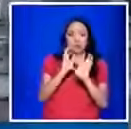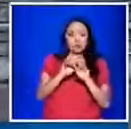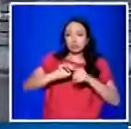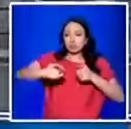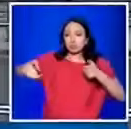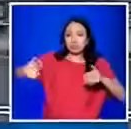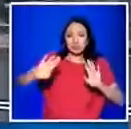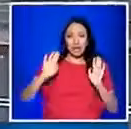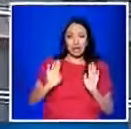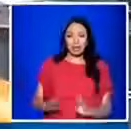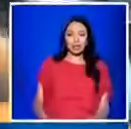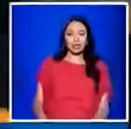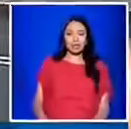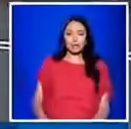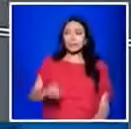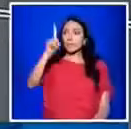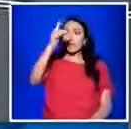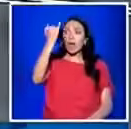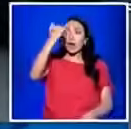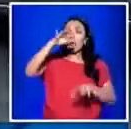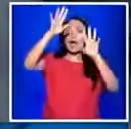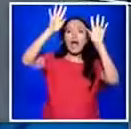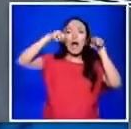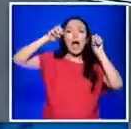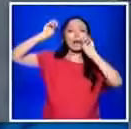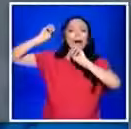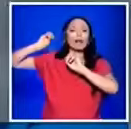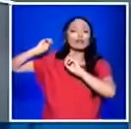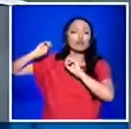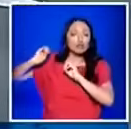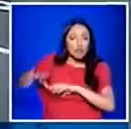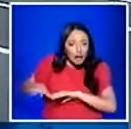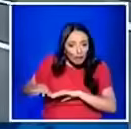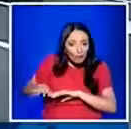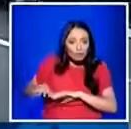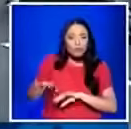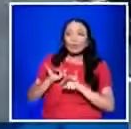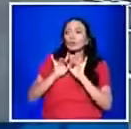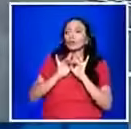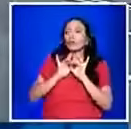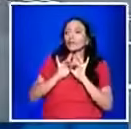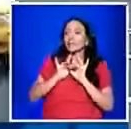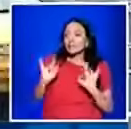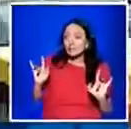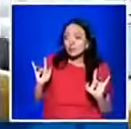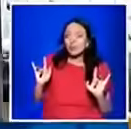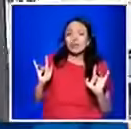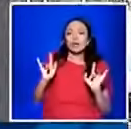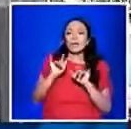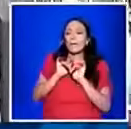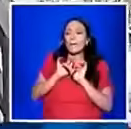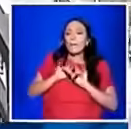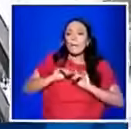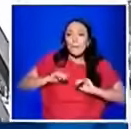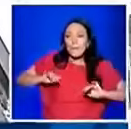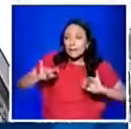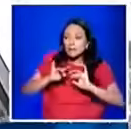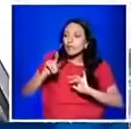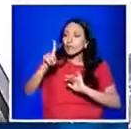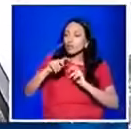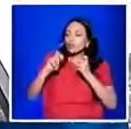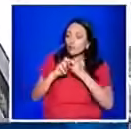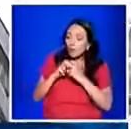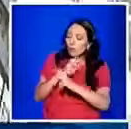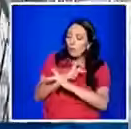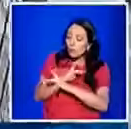dividían. Entonces, esto ha quedado totalmente abandonado, desolado, como usted acaba de ver. ¿Y eso origina también la inseguridad? Origina